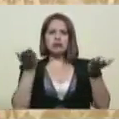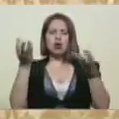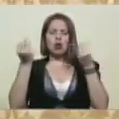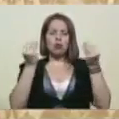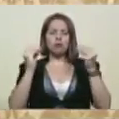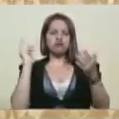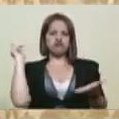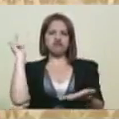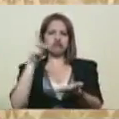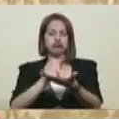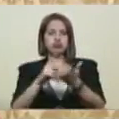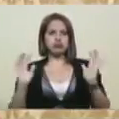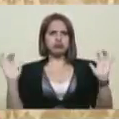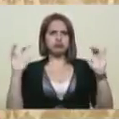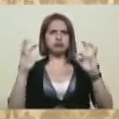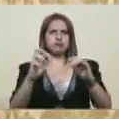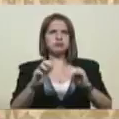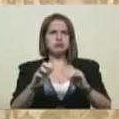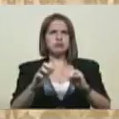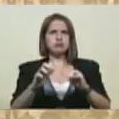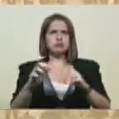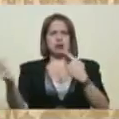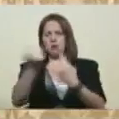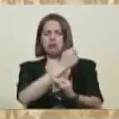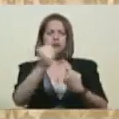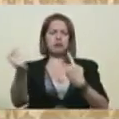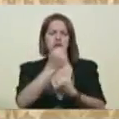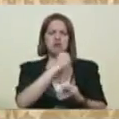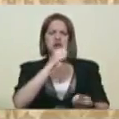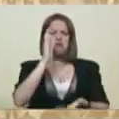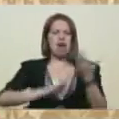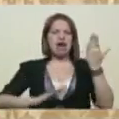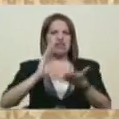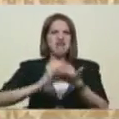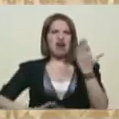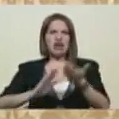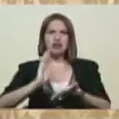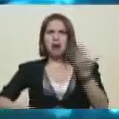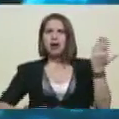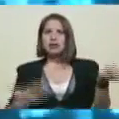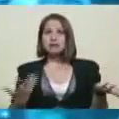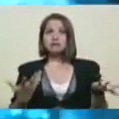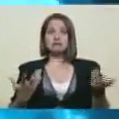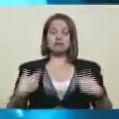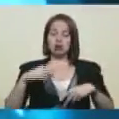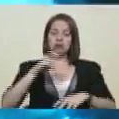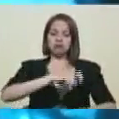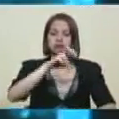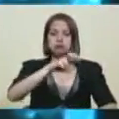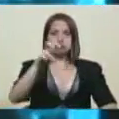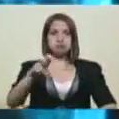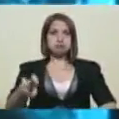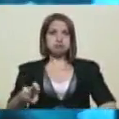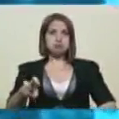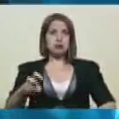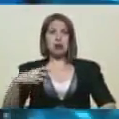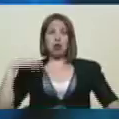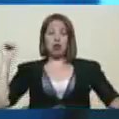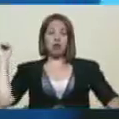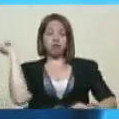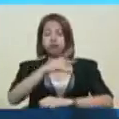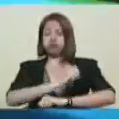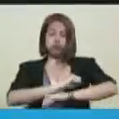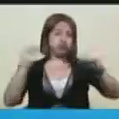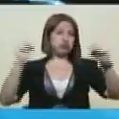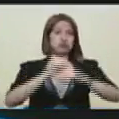Llegaron las personas agrediendo y que me bajara la unidad. La cual me iba a bajar, pero no me dieron chance, lanzaron dos bombas